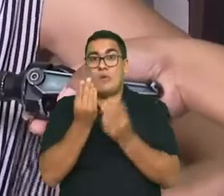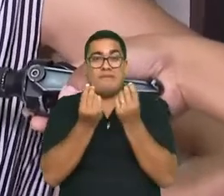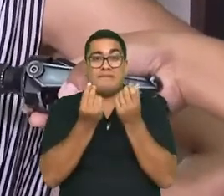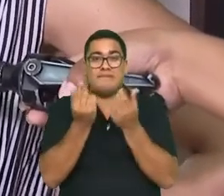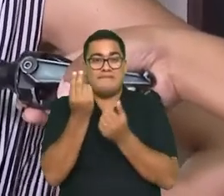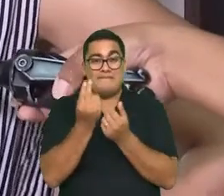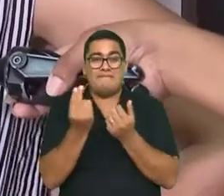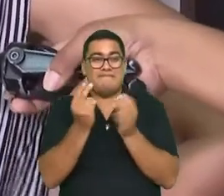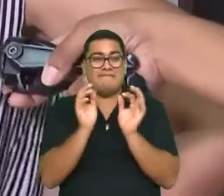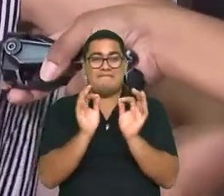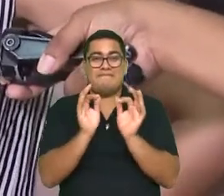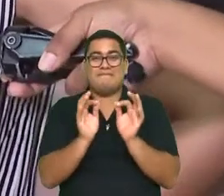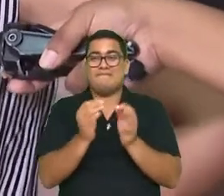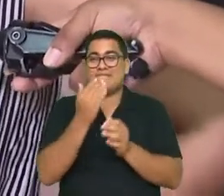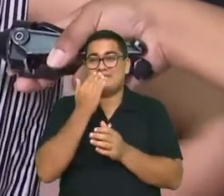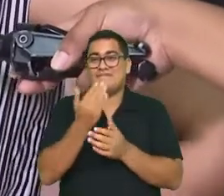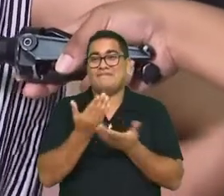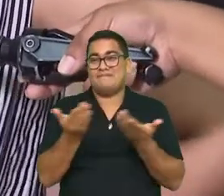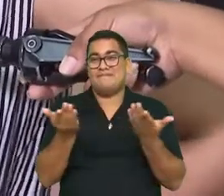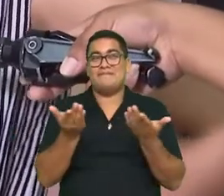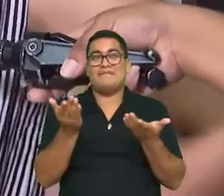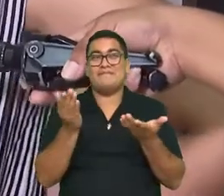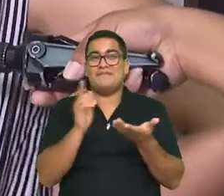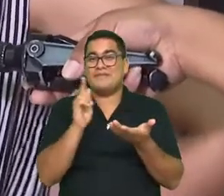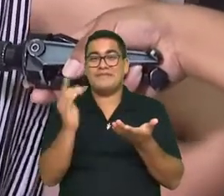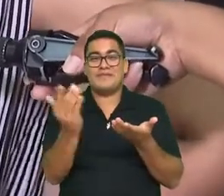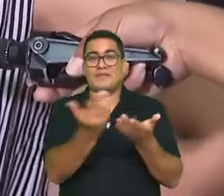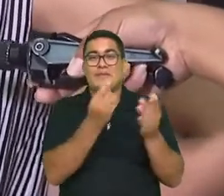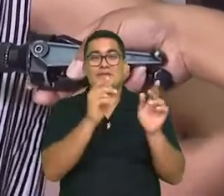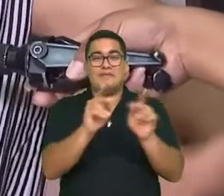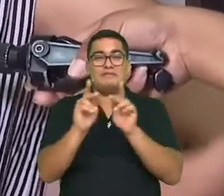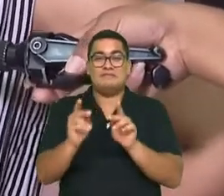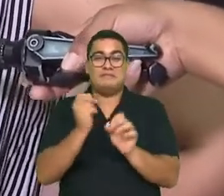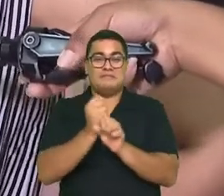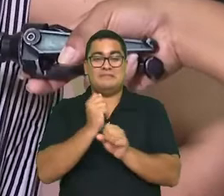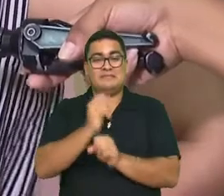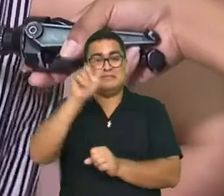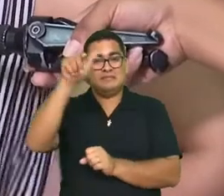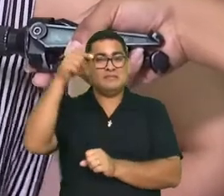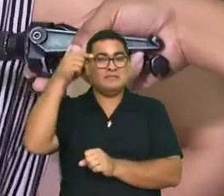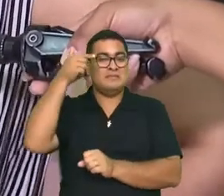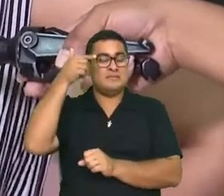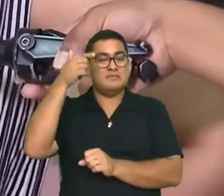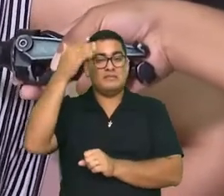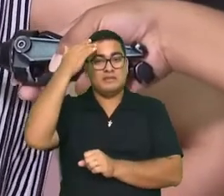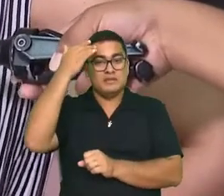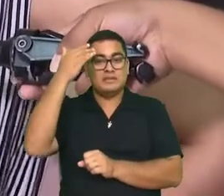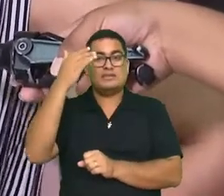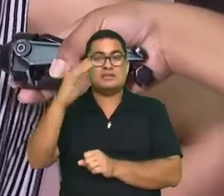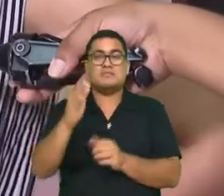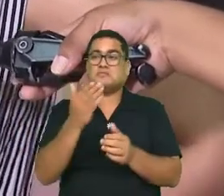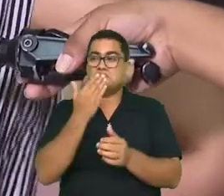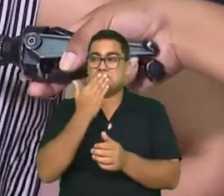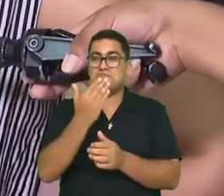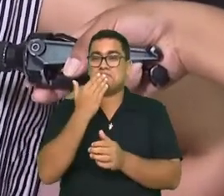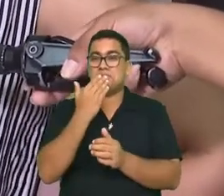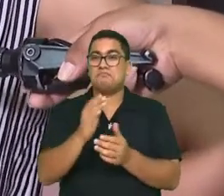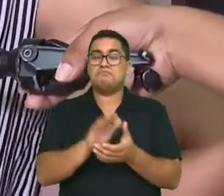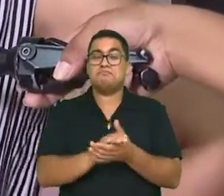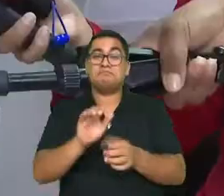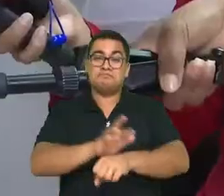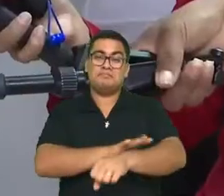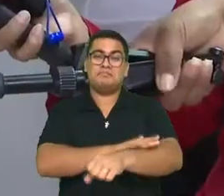gran beneficio. Todos los que trabajamos en el gobierno sabemos que mantenemos ese beneficio. Nos sentimos